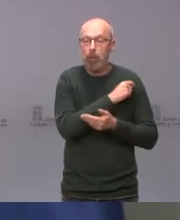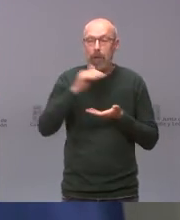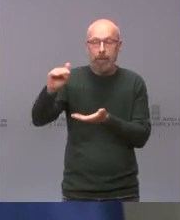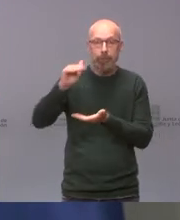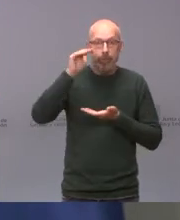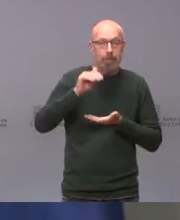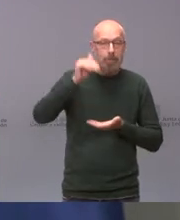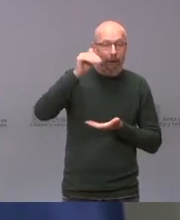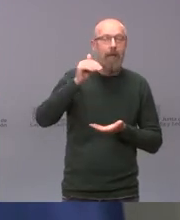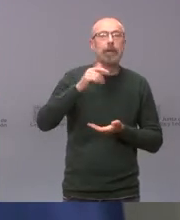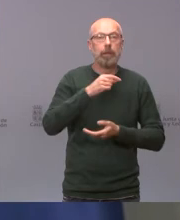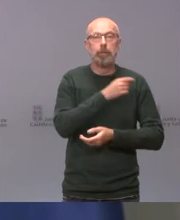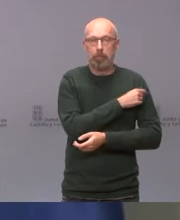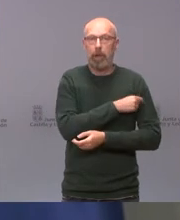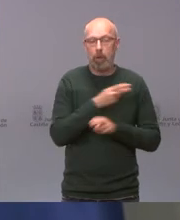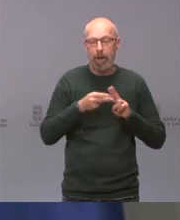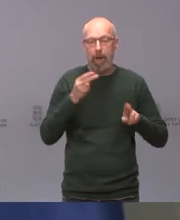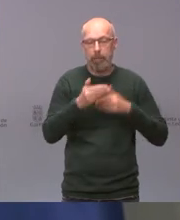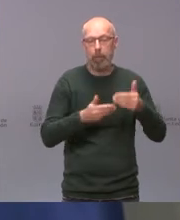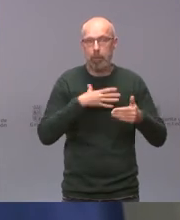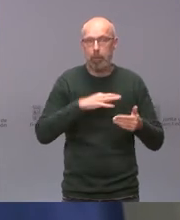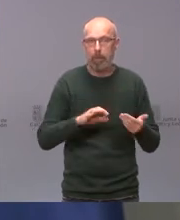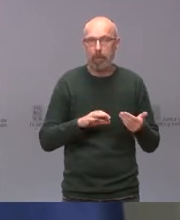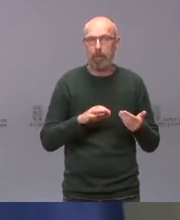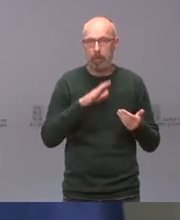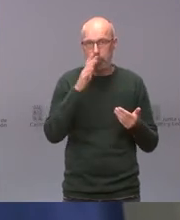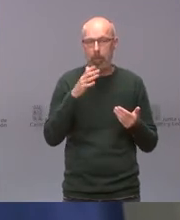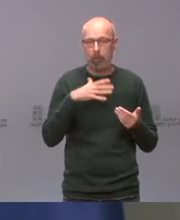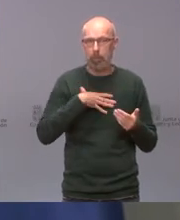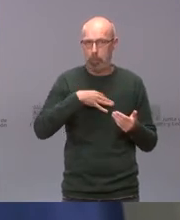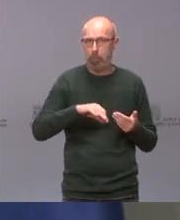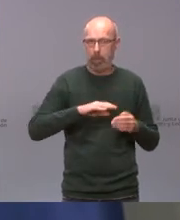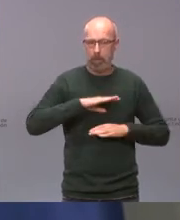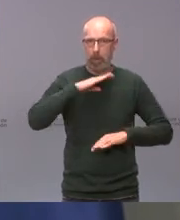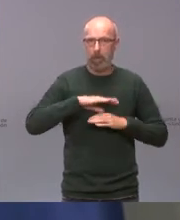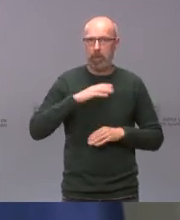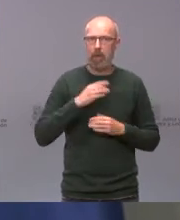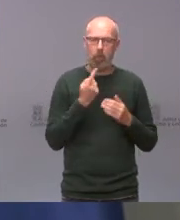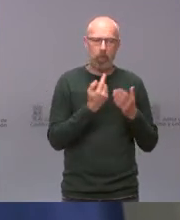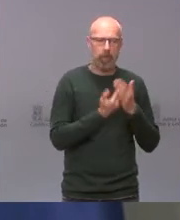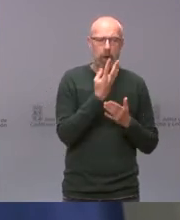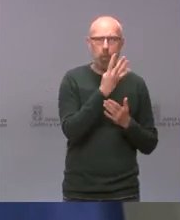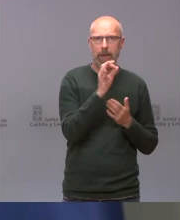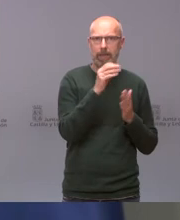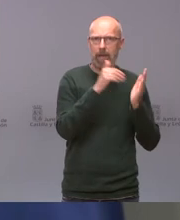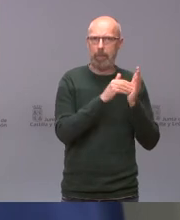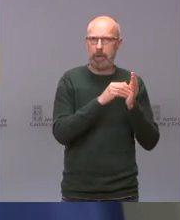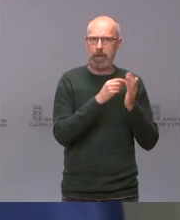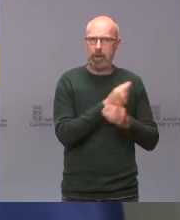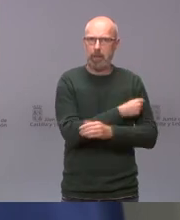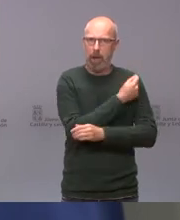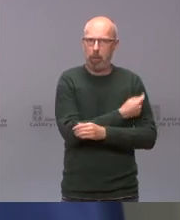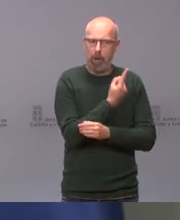demostrado que nuestra capacidad de vacunar pues es muy superior, porque hemos llegado a días por encima de los 40.000 vacunas diarias, es más